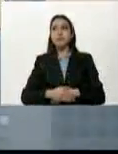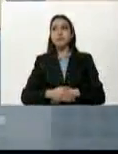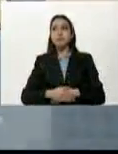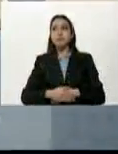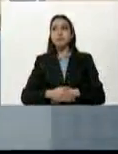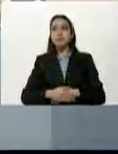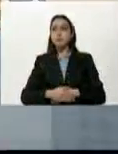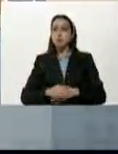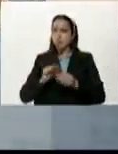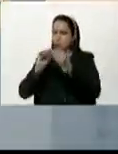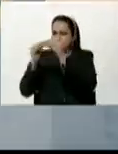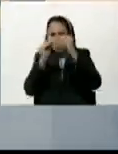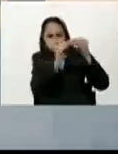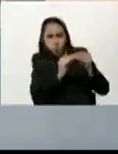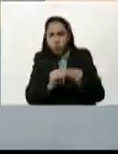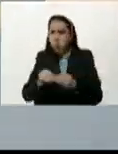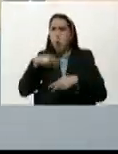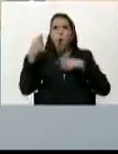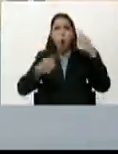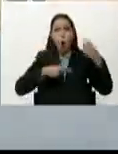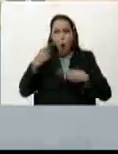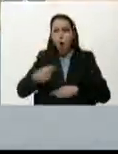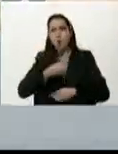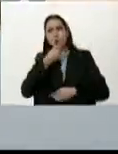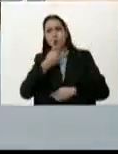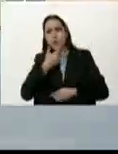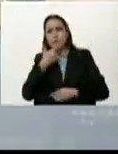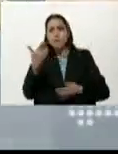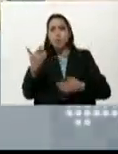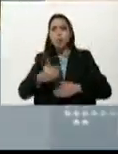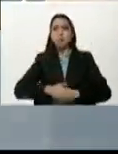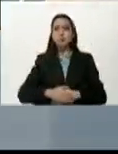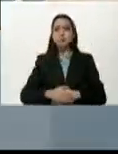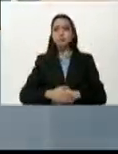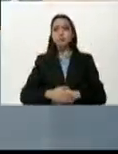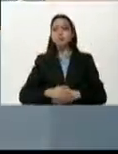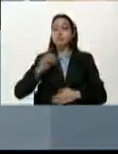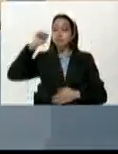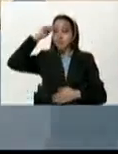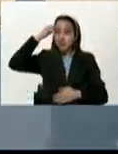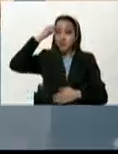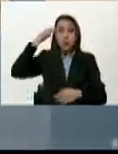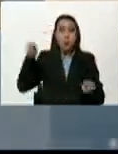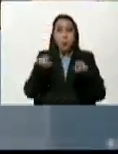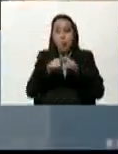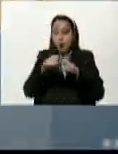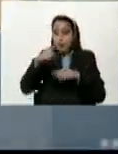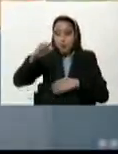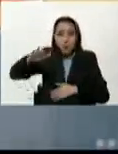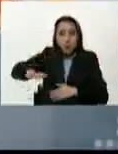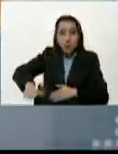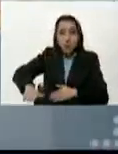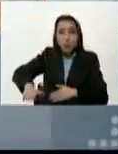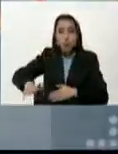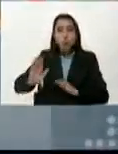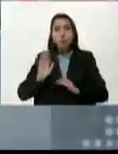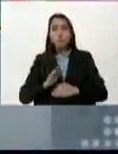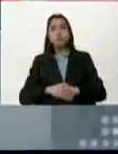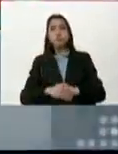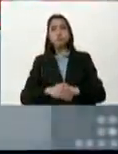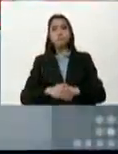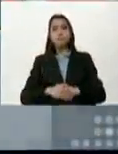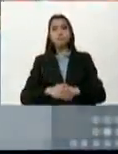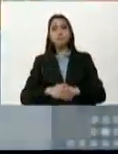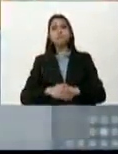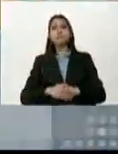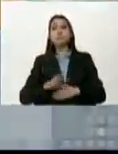los arreglos los colores ya uno recuerda su infancia ya